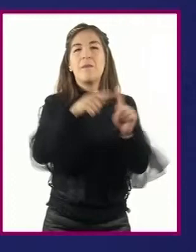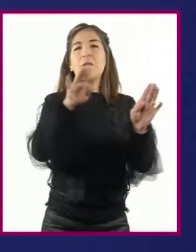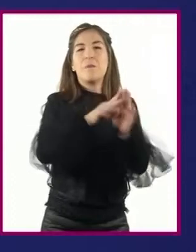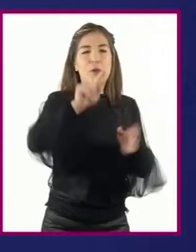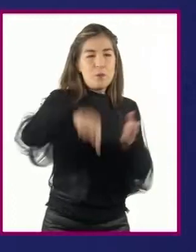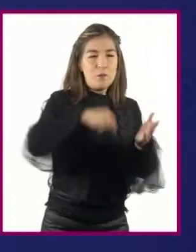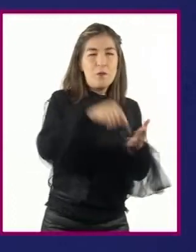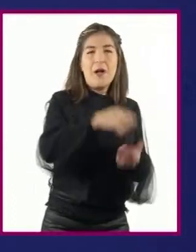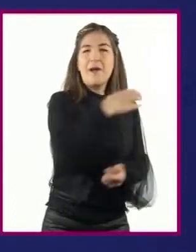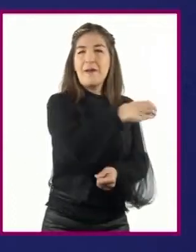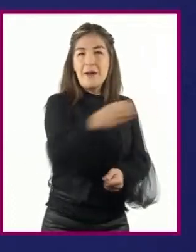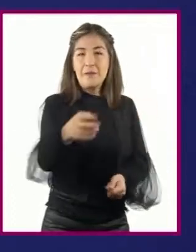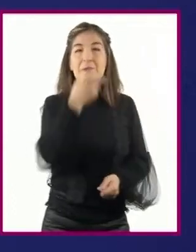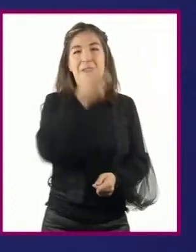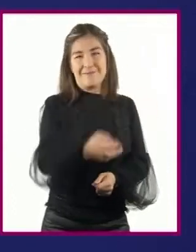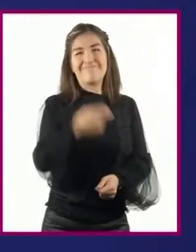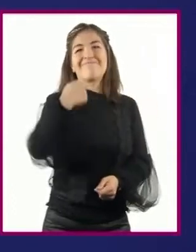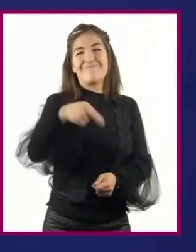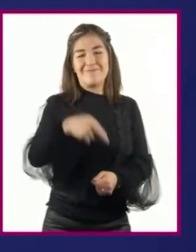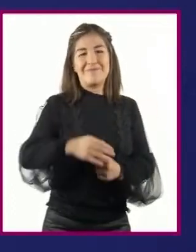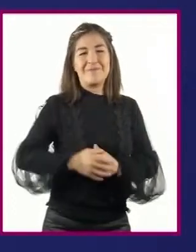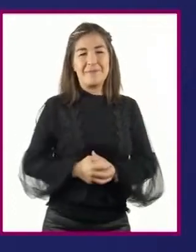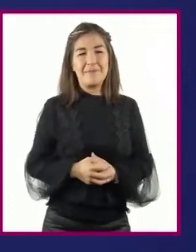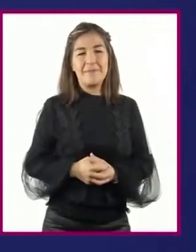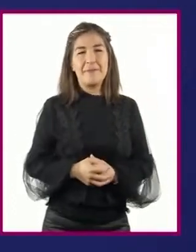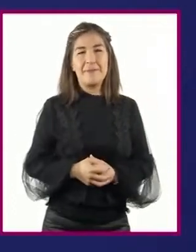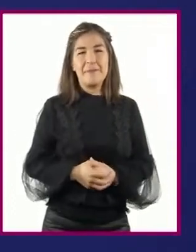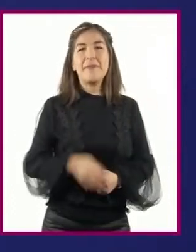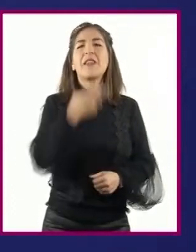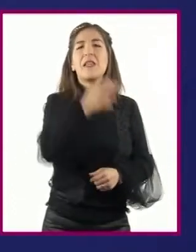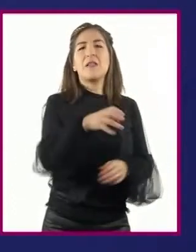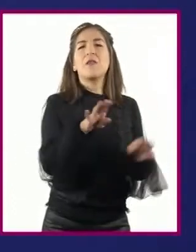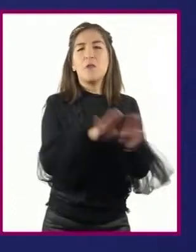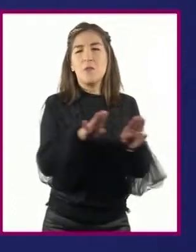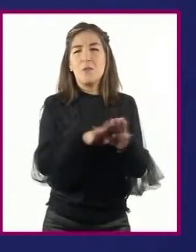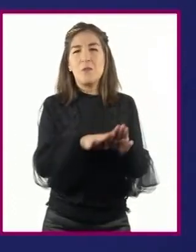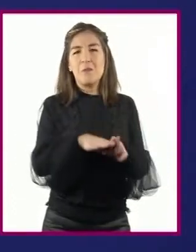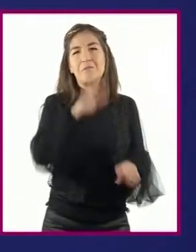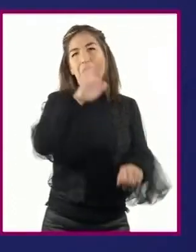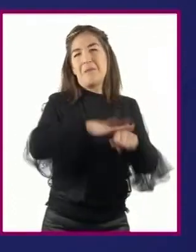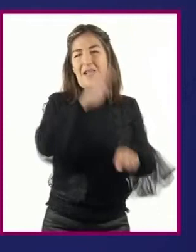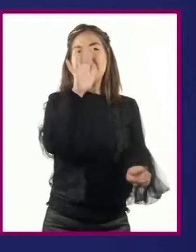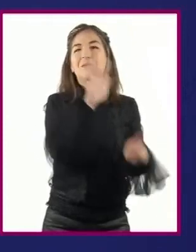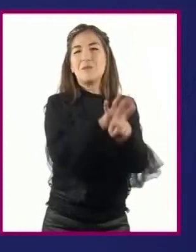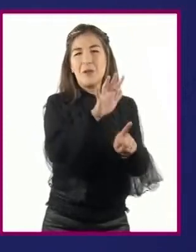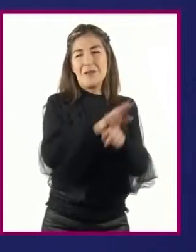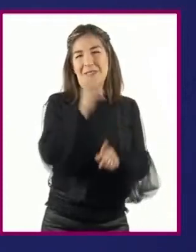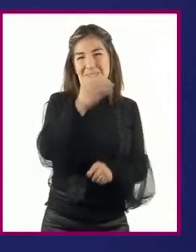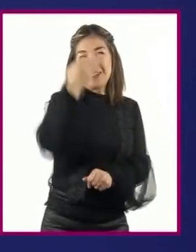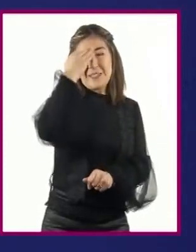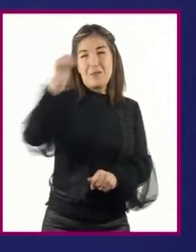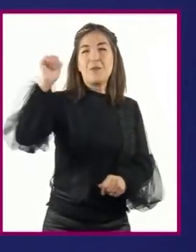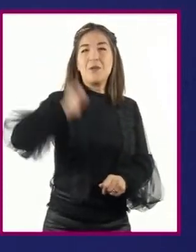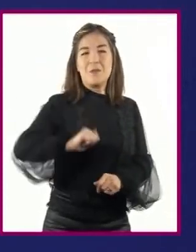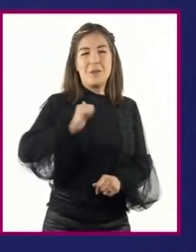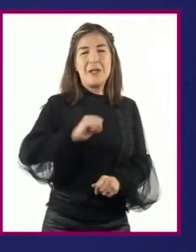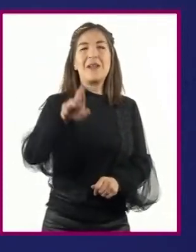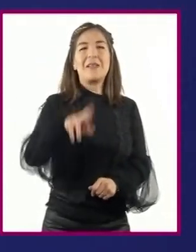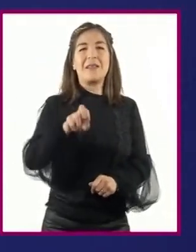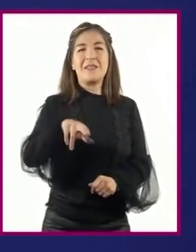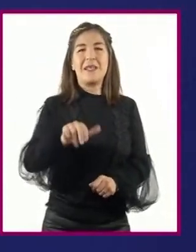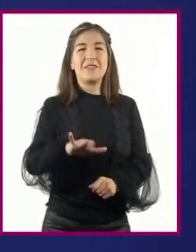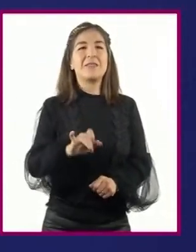campo, de ahí su nombre. Este género fue muy popular entre las manifestaciones artísticas del